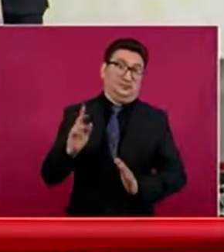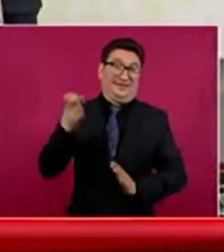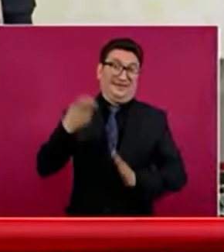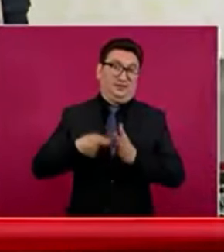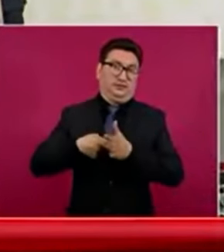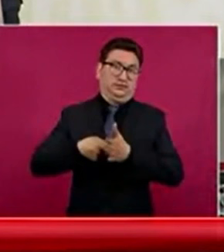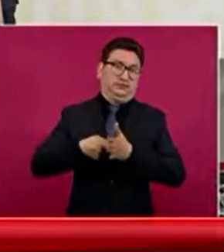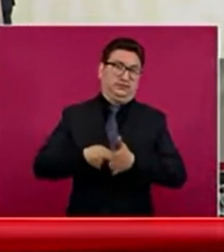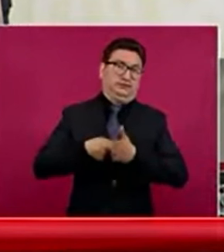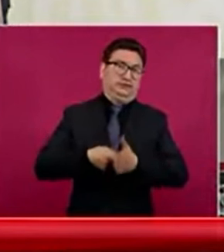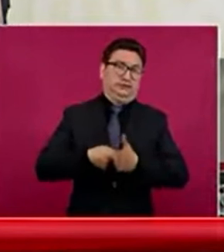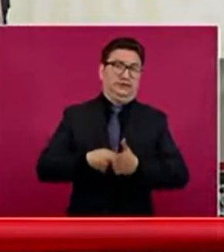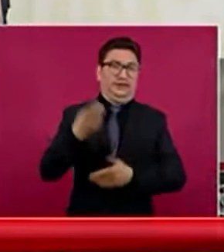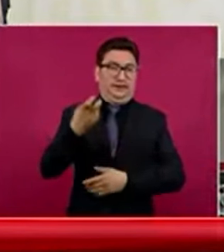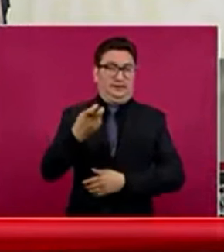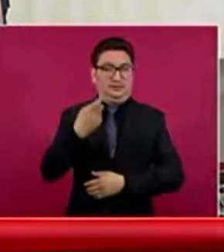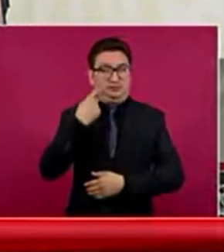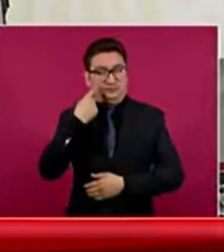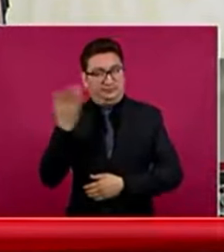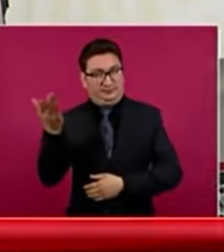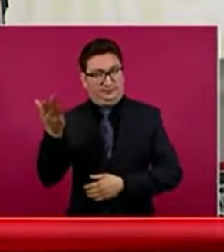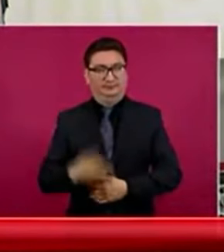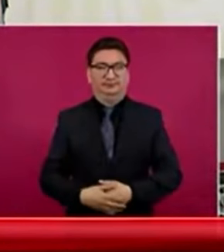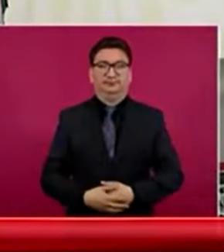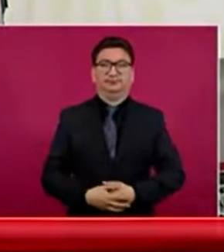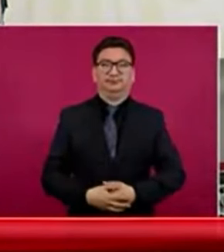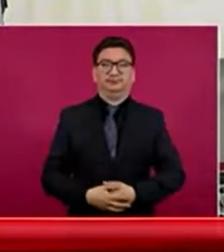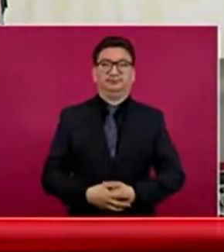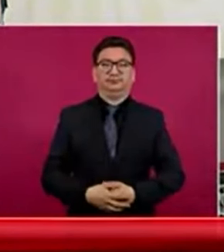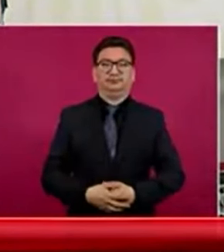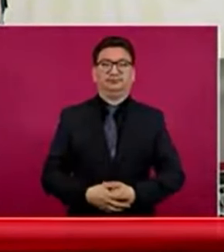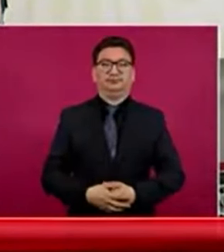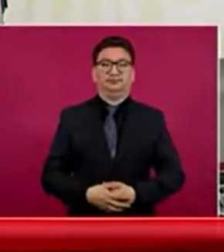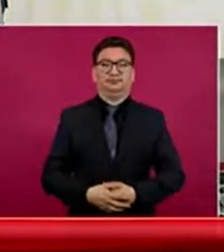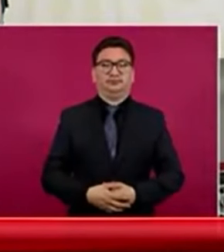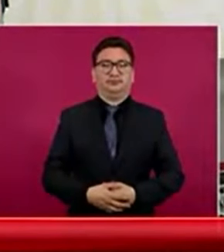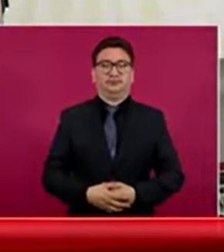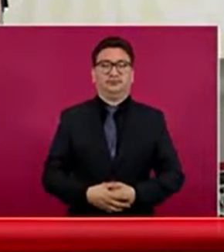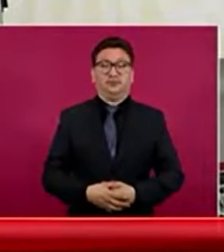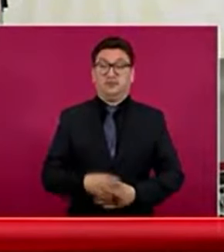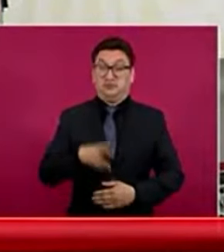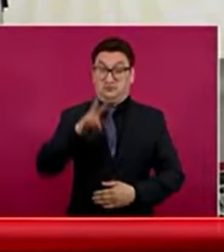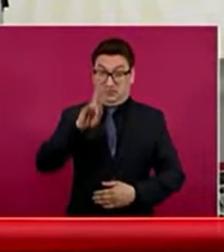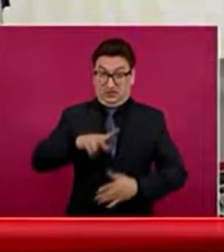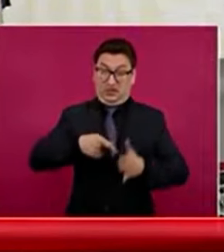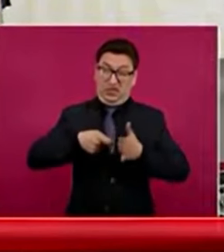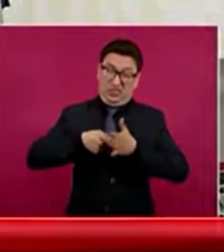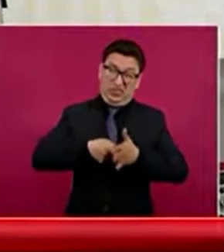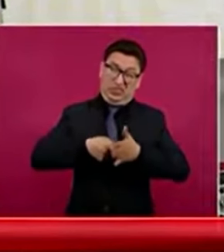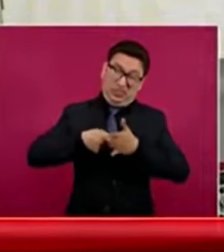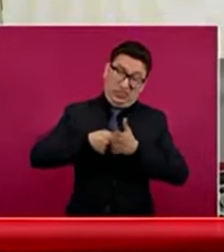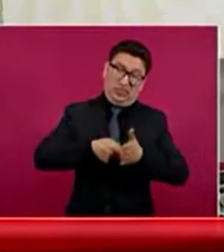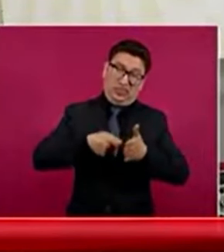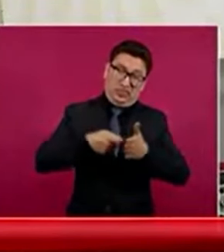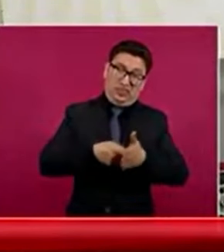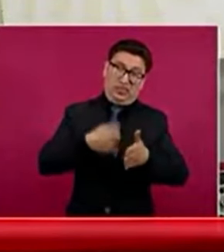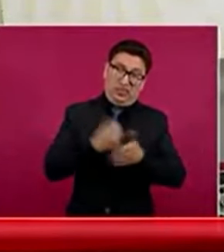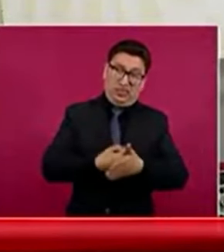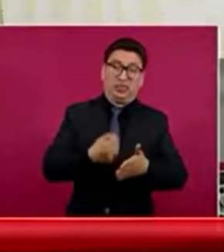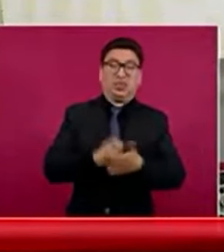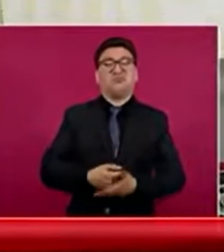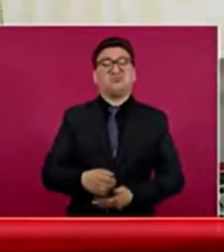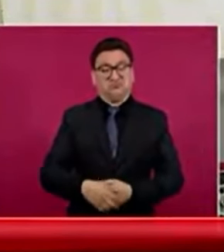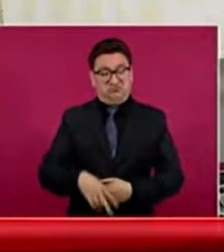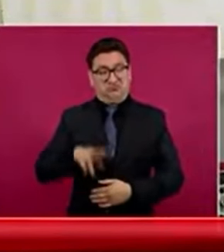de la reforma eléctrica, una especie de coyote de empresas extranjeras que no quieren la reforma eléctrica